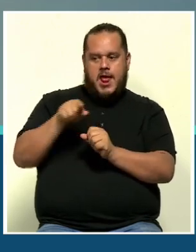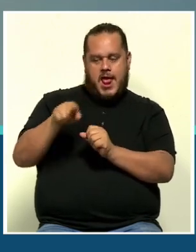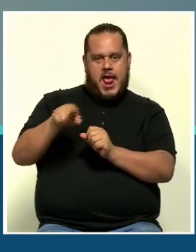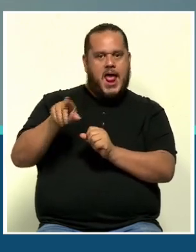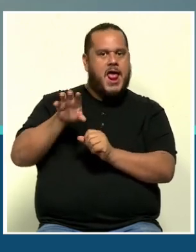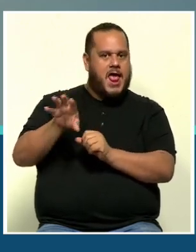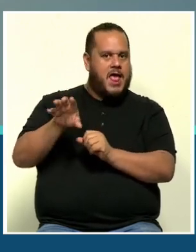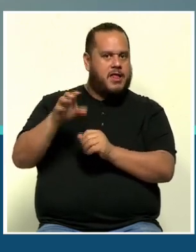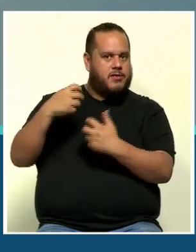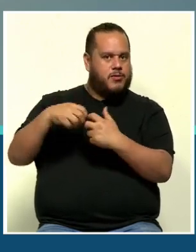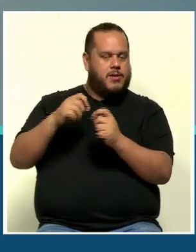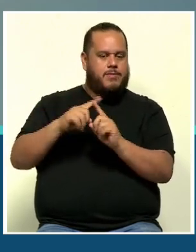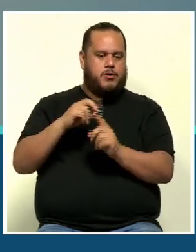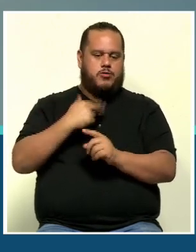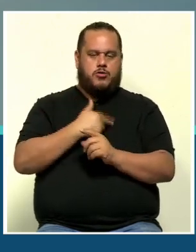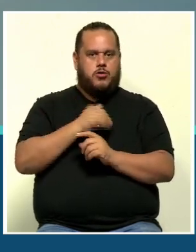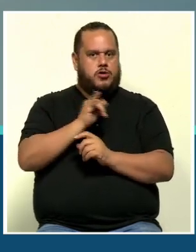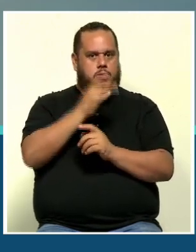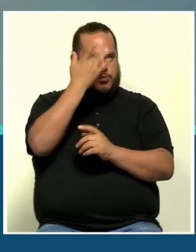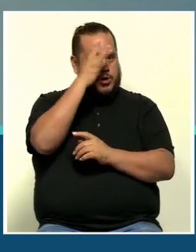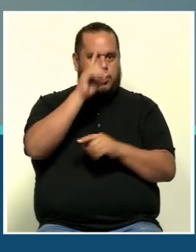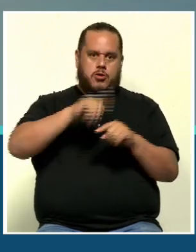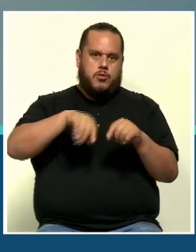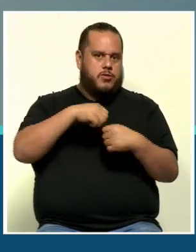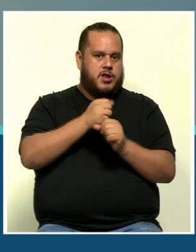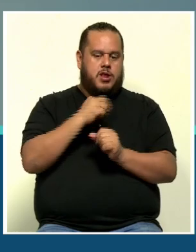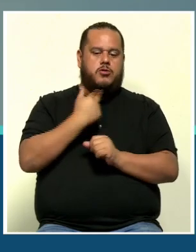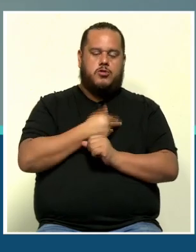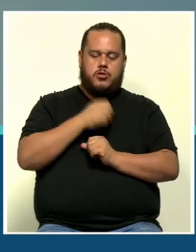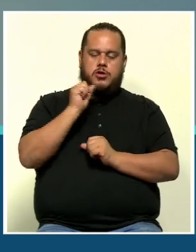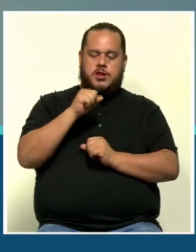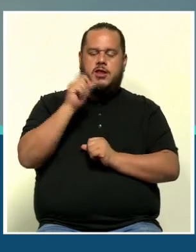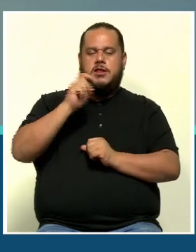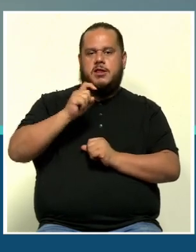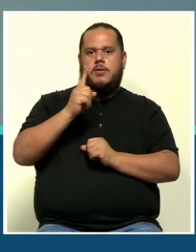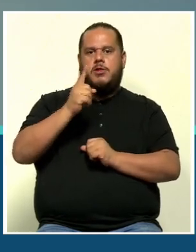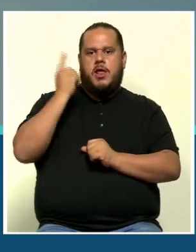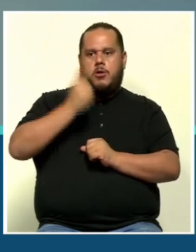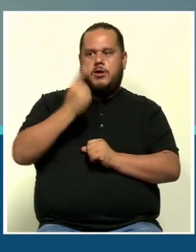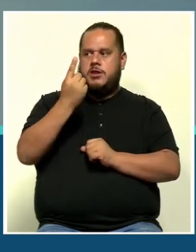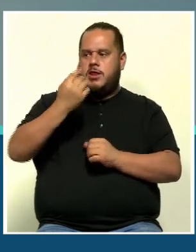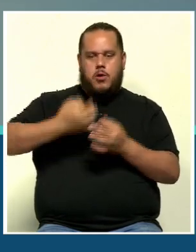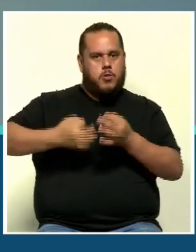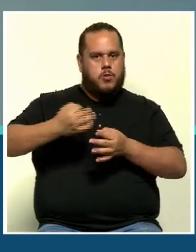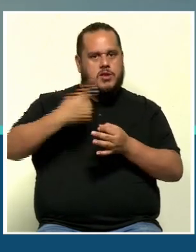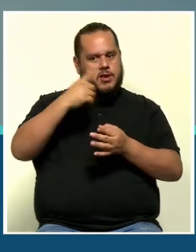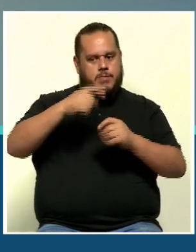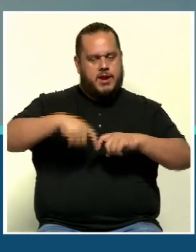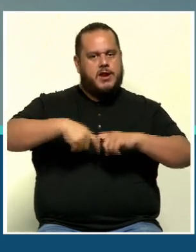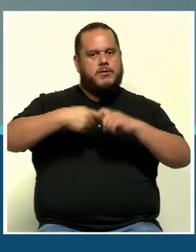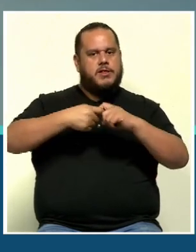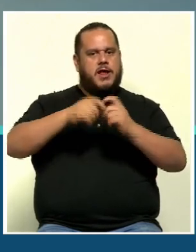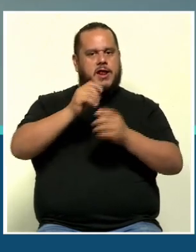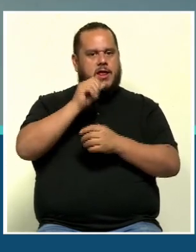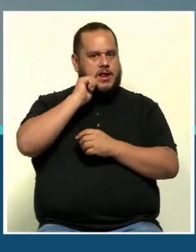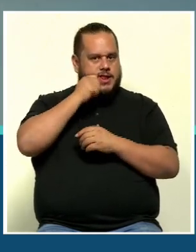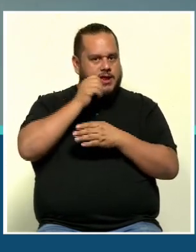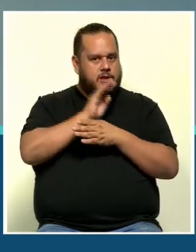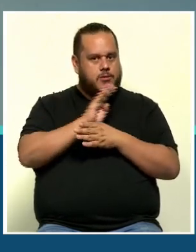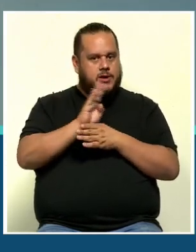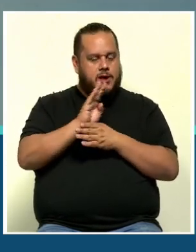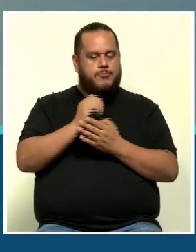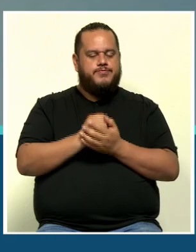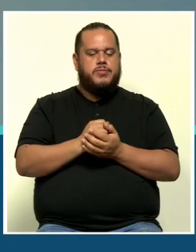inteligencia no podemos hacerlo porque nosotros sí ocupamos la orden de un juez y para levantar el secreto bancario